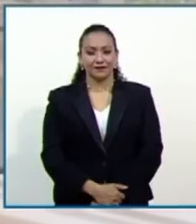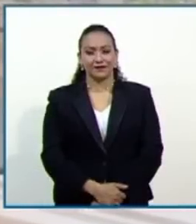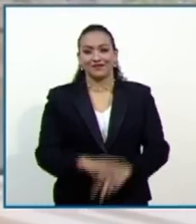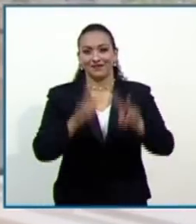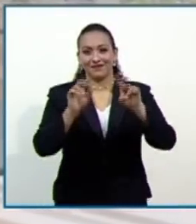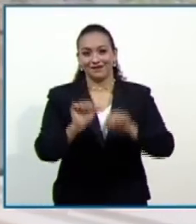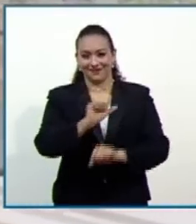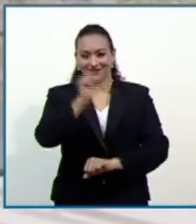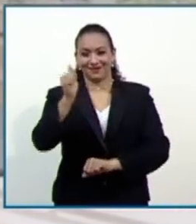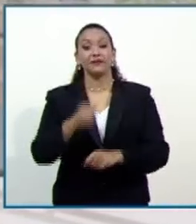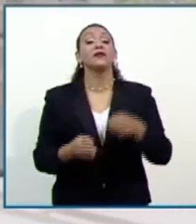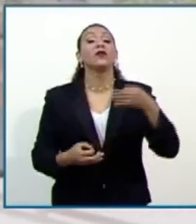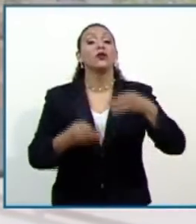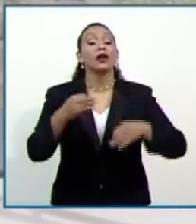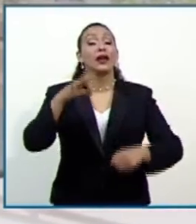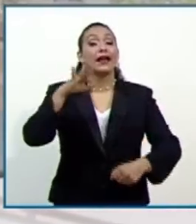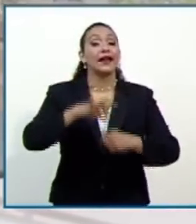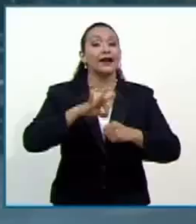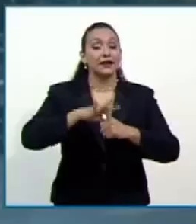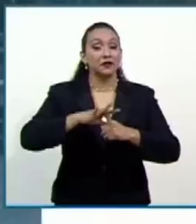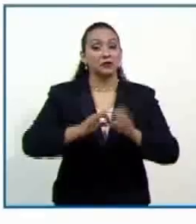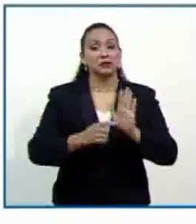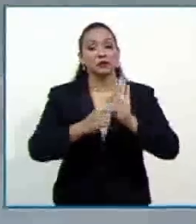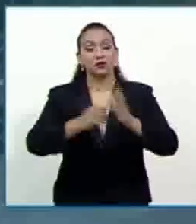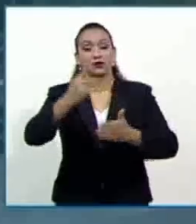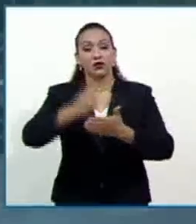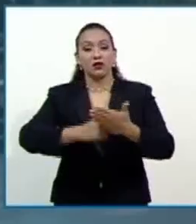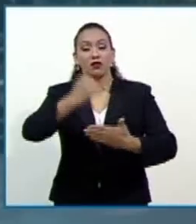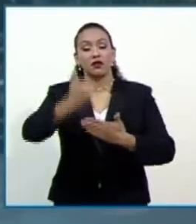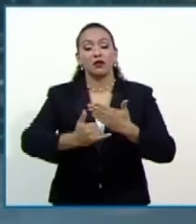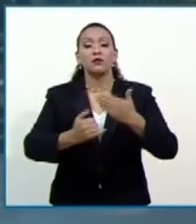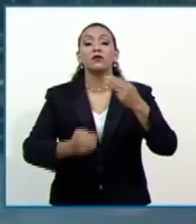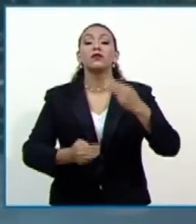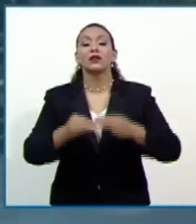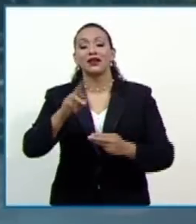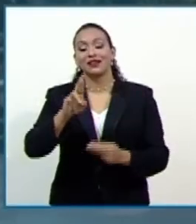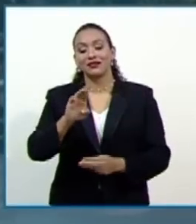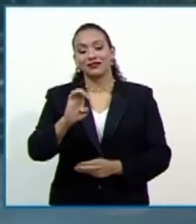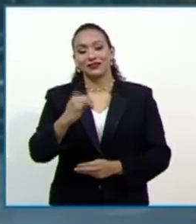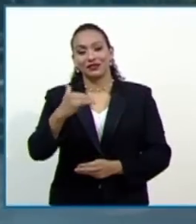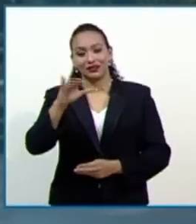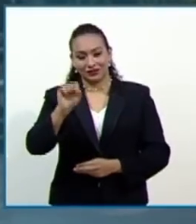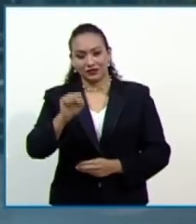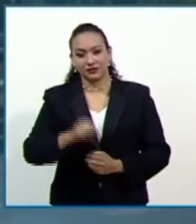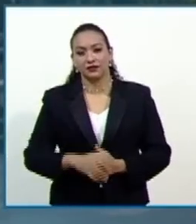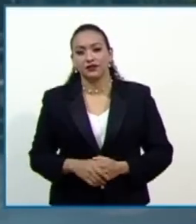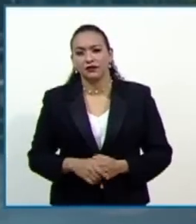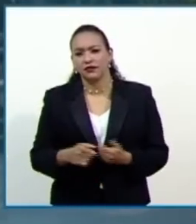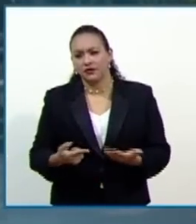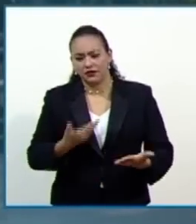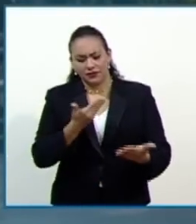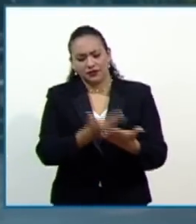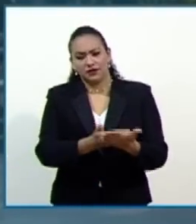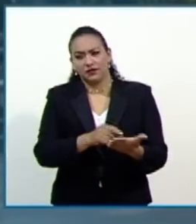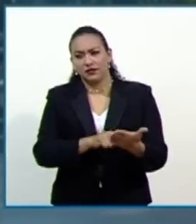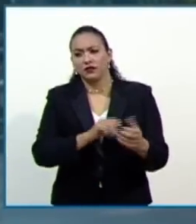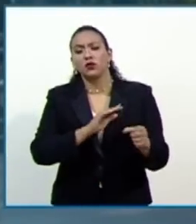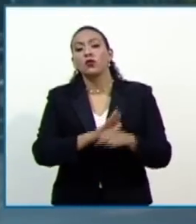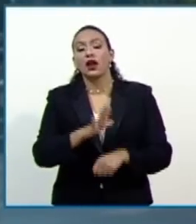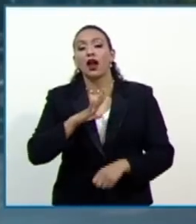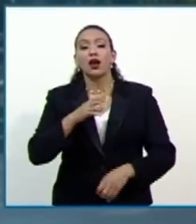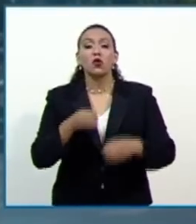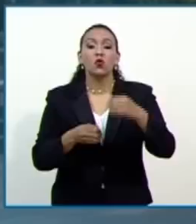En más temas, el Tribunal Electoral dio a conocer el proyecto del magistrado Reyes Rodríguez Mondragón, con el que propone resolver el